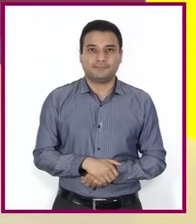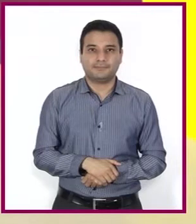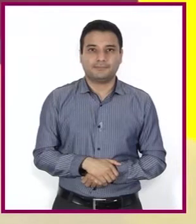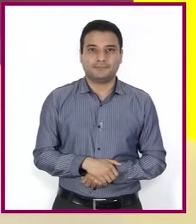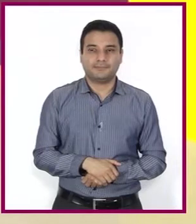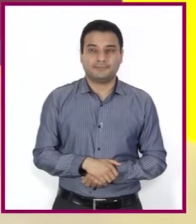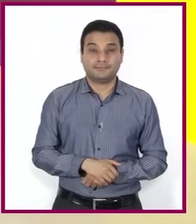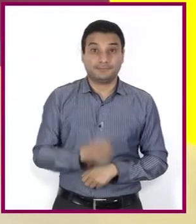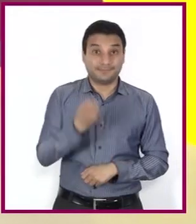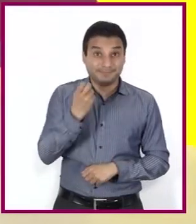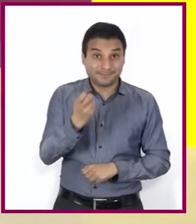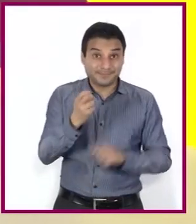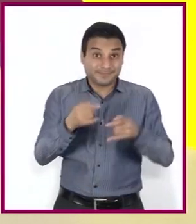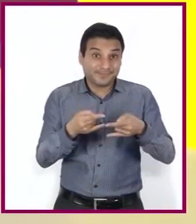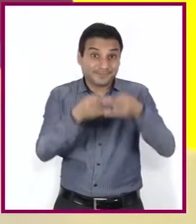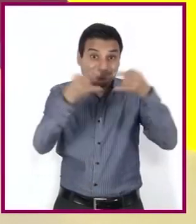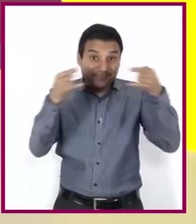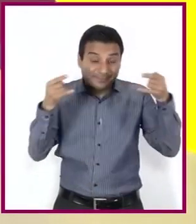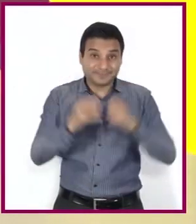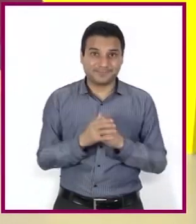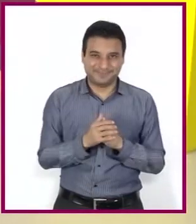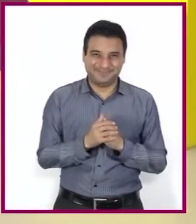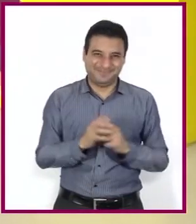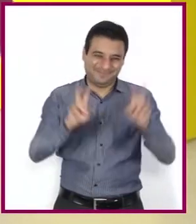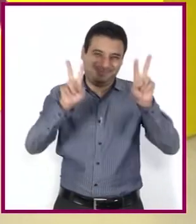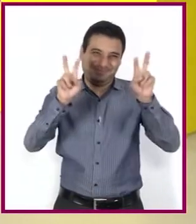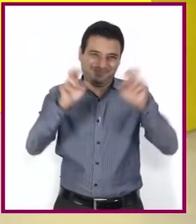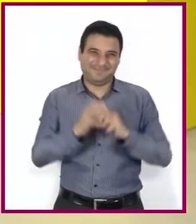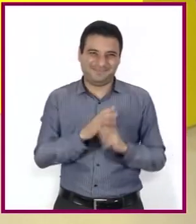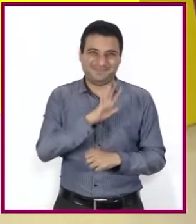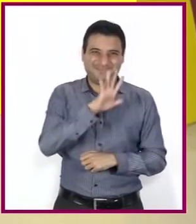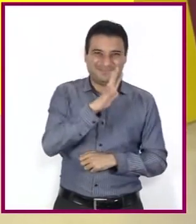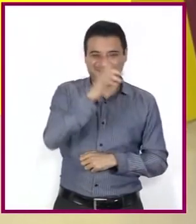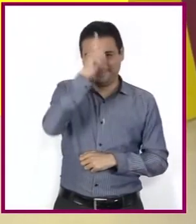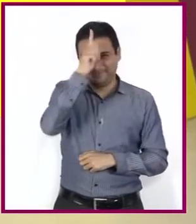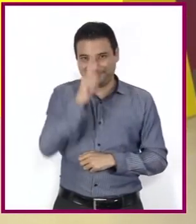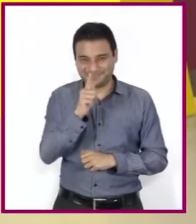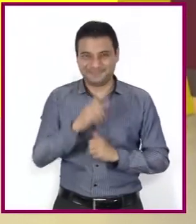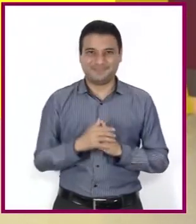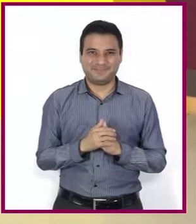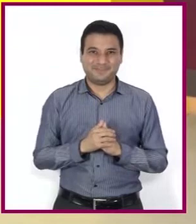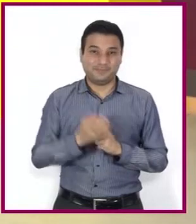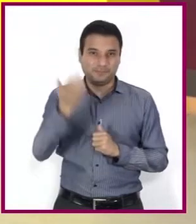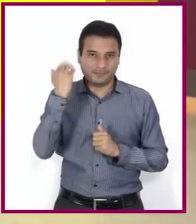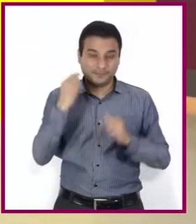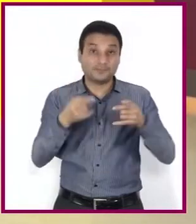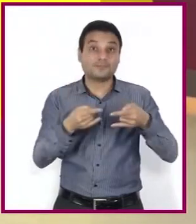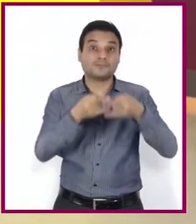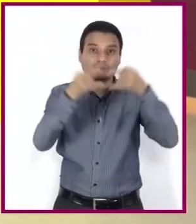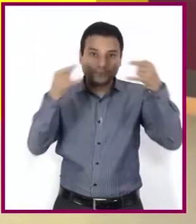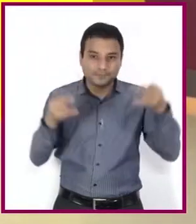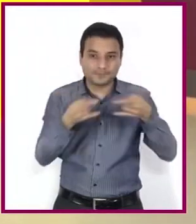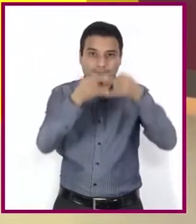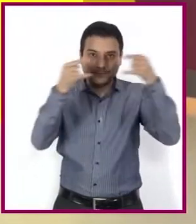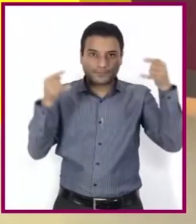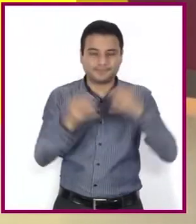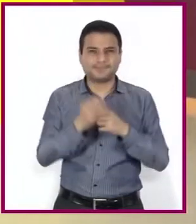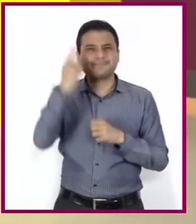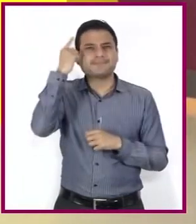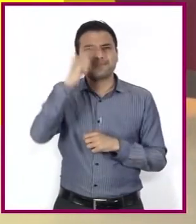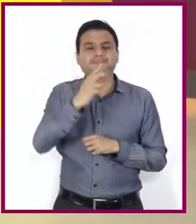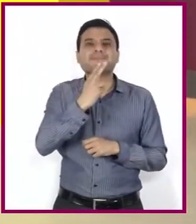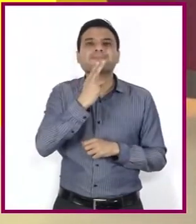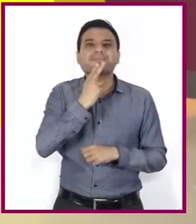Este mito, alrededor de la creación del sol y de la luna, fue uno de los varios relatos que servían para que los mexicas dieran